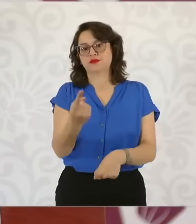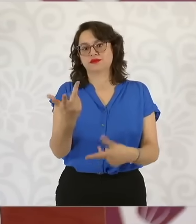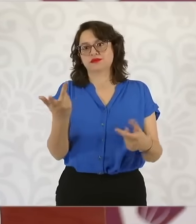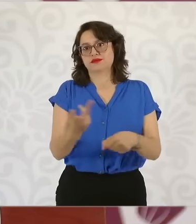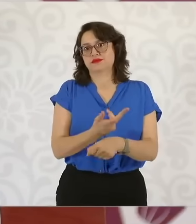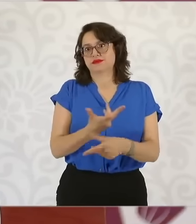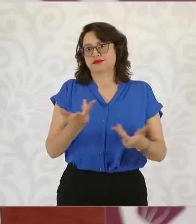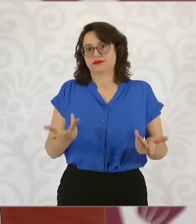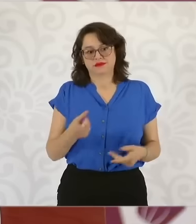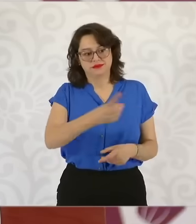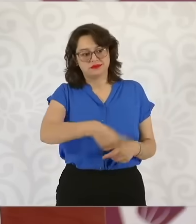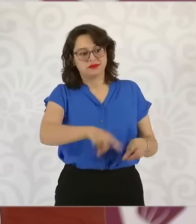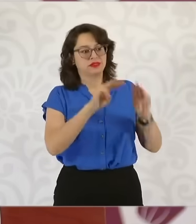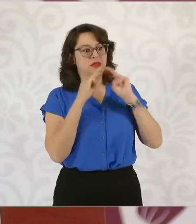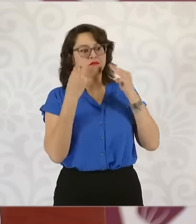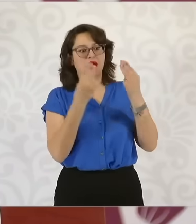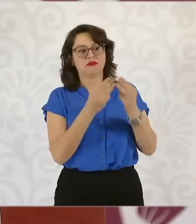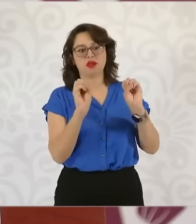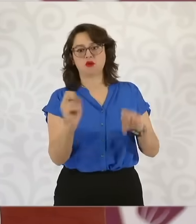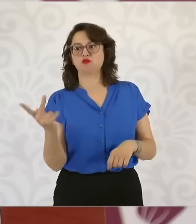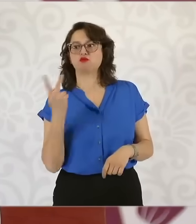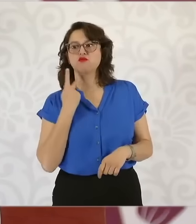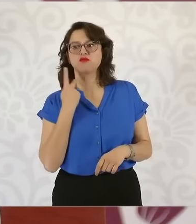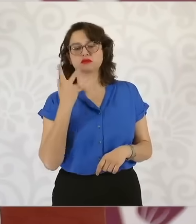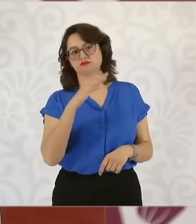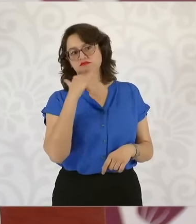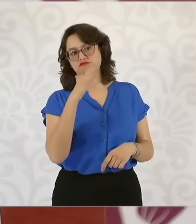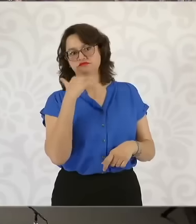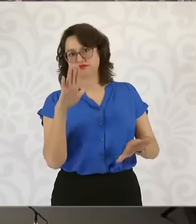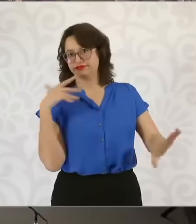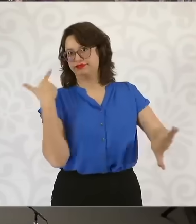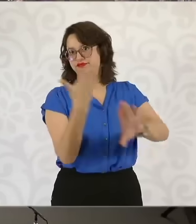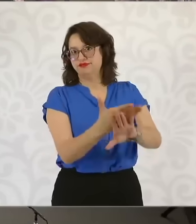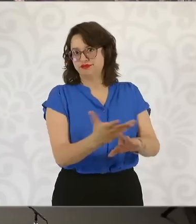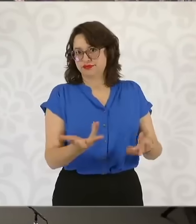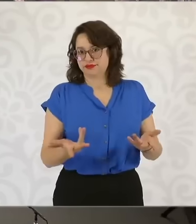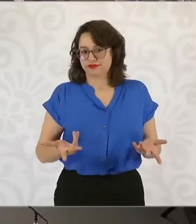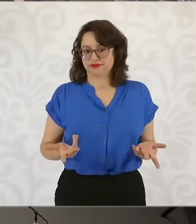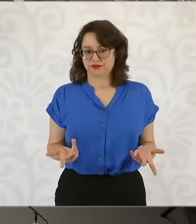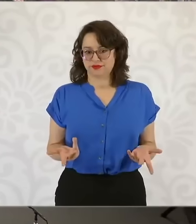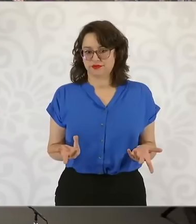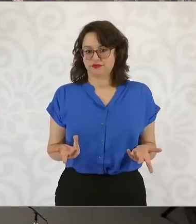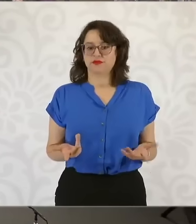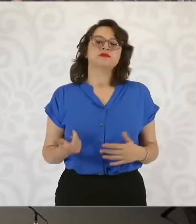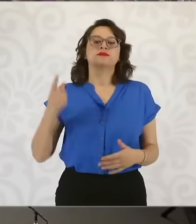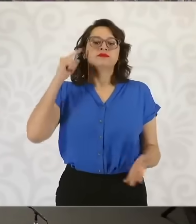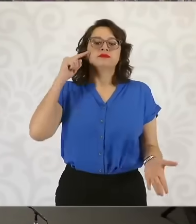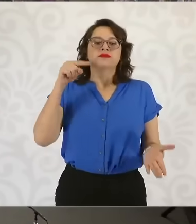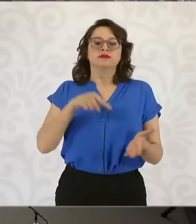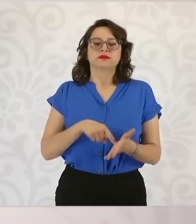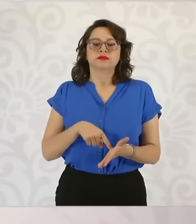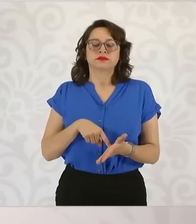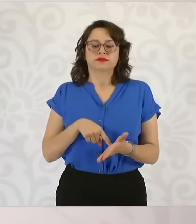contra de la delincuencia en todos sus aspectos y niveles. Entonces, y yo creo